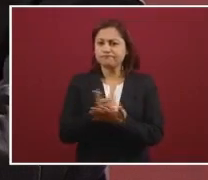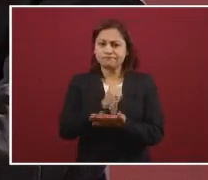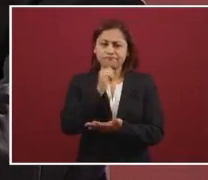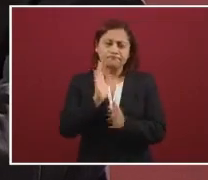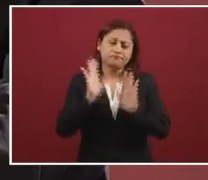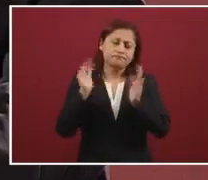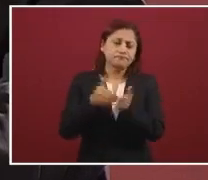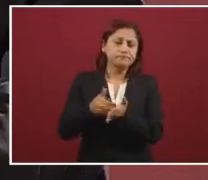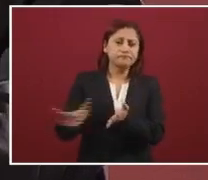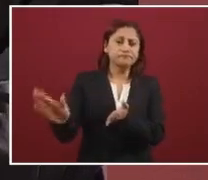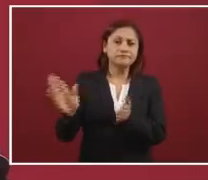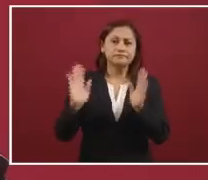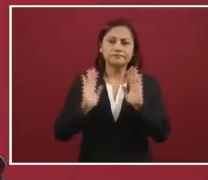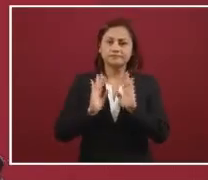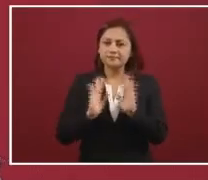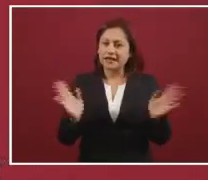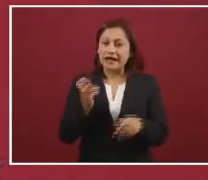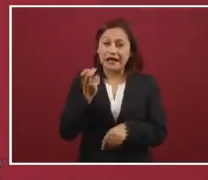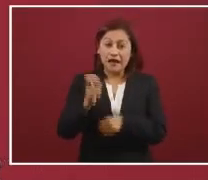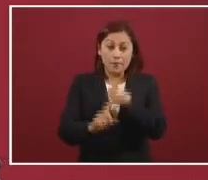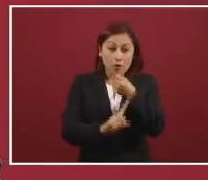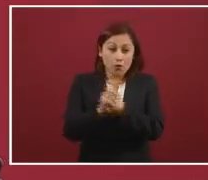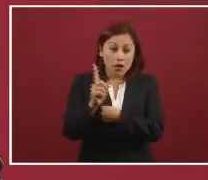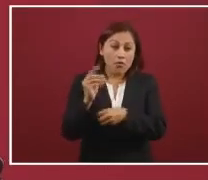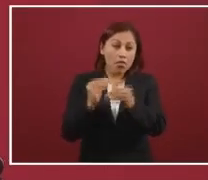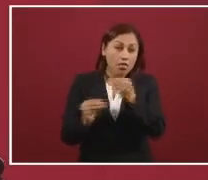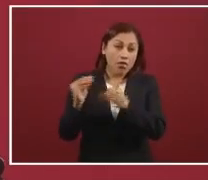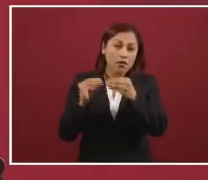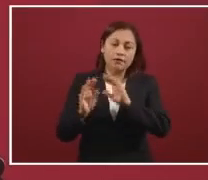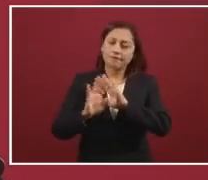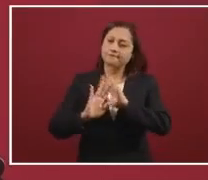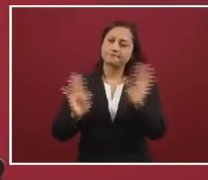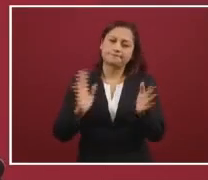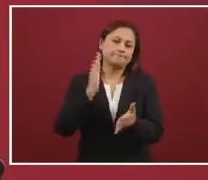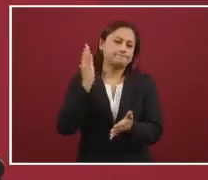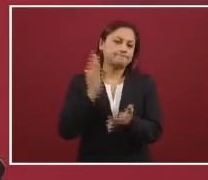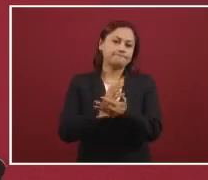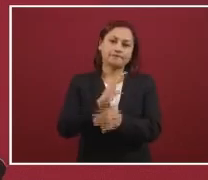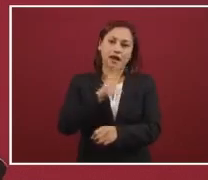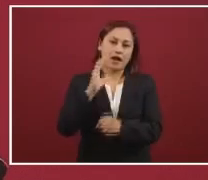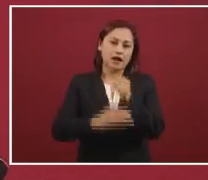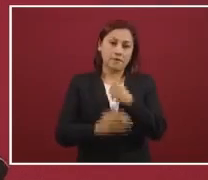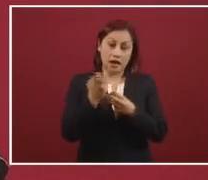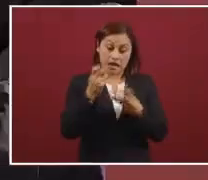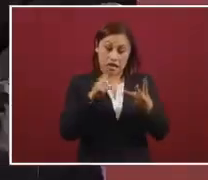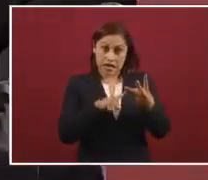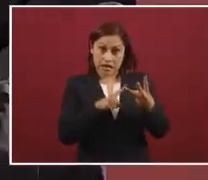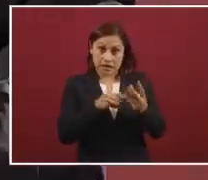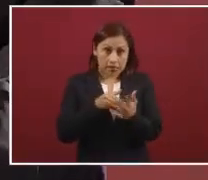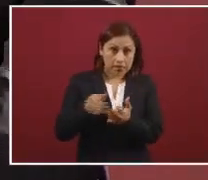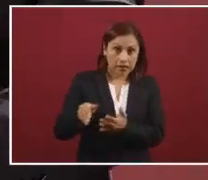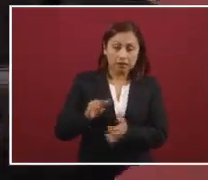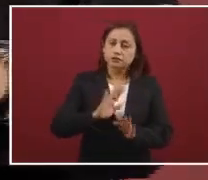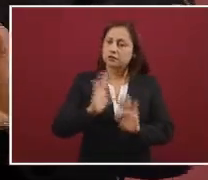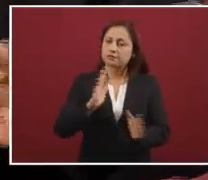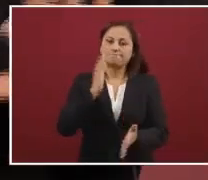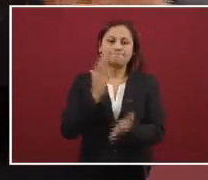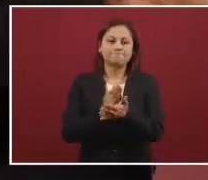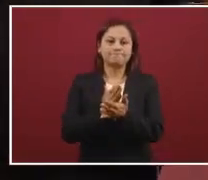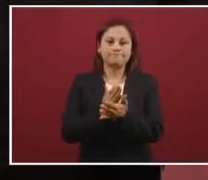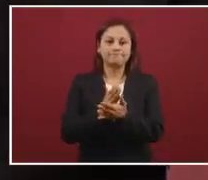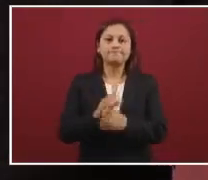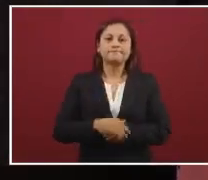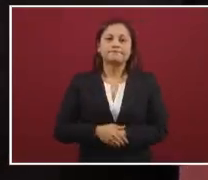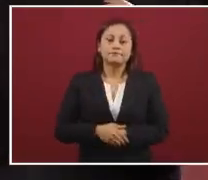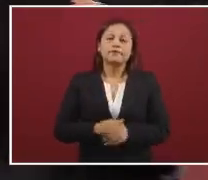departamentos. Eso ya se terminó, ya no hay esos despojos. Entonces,